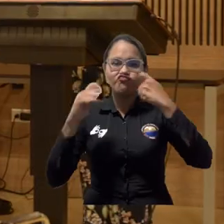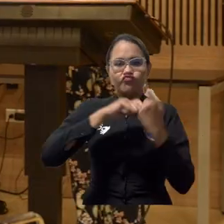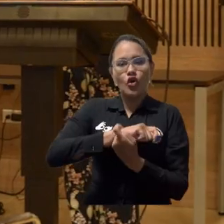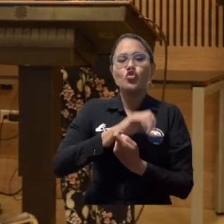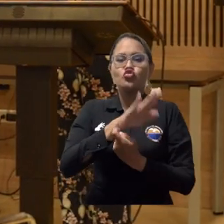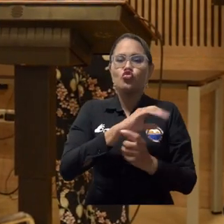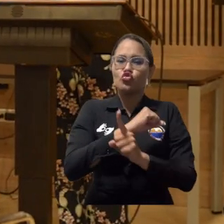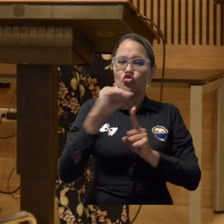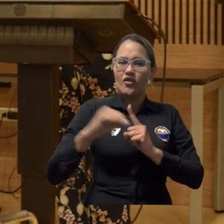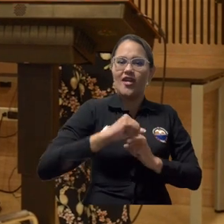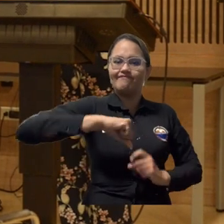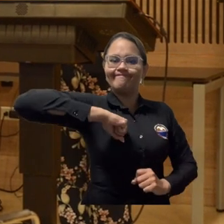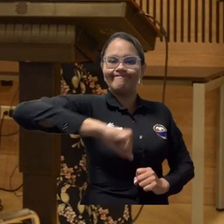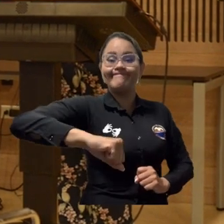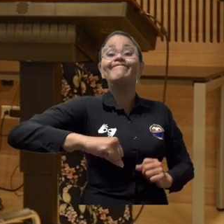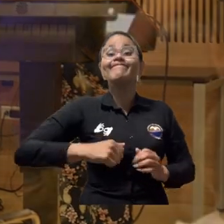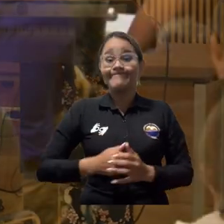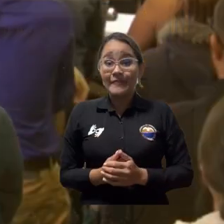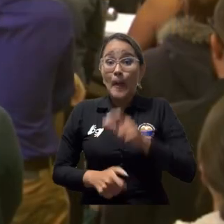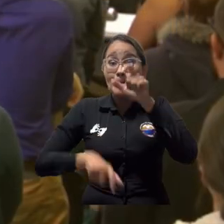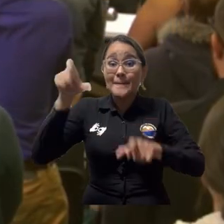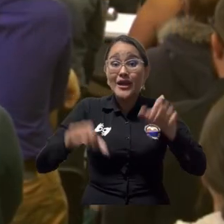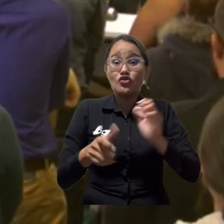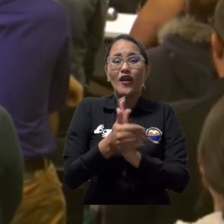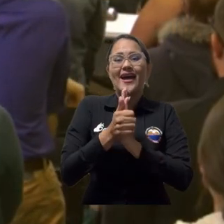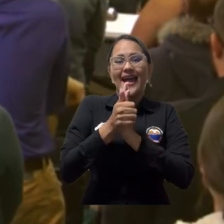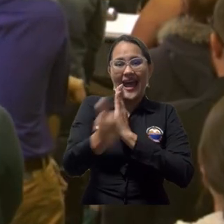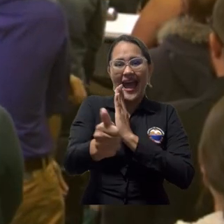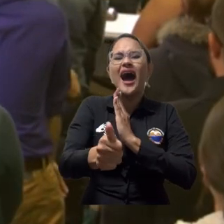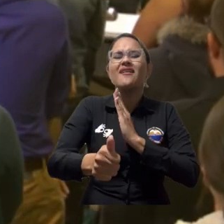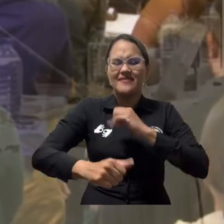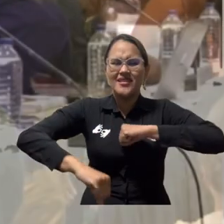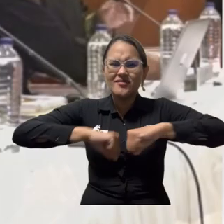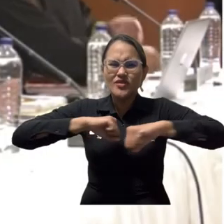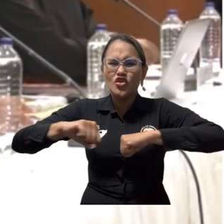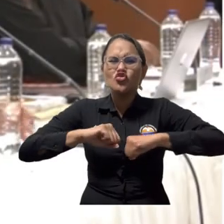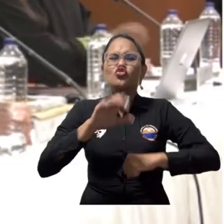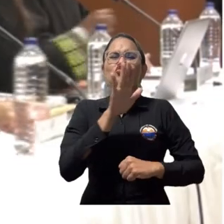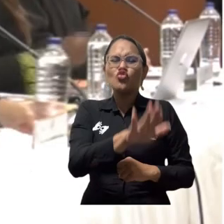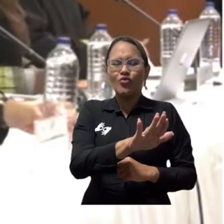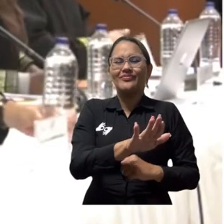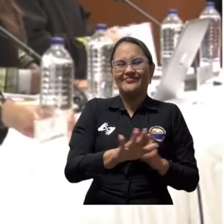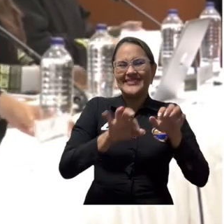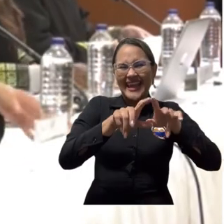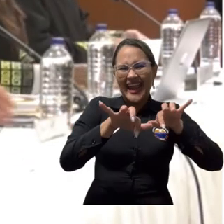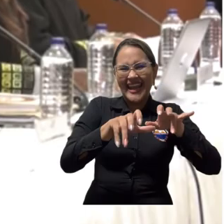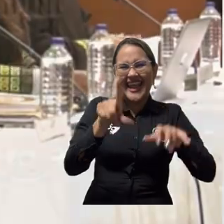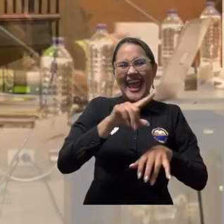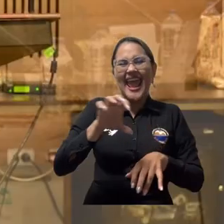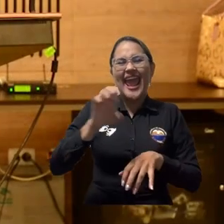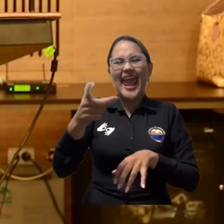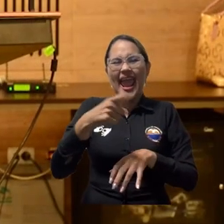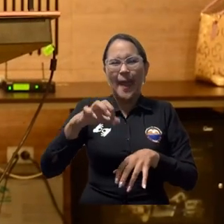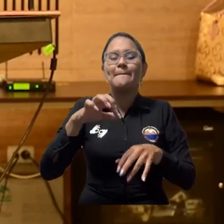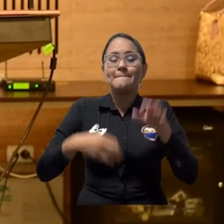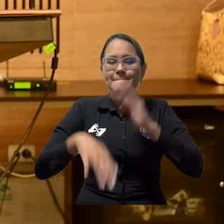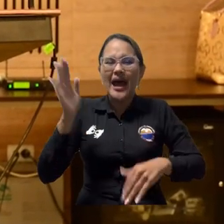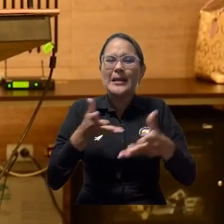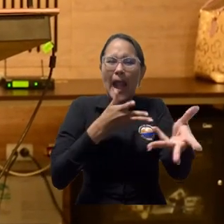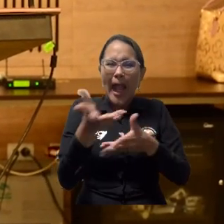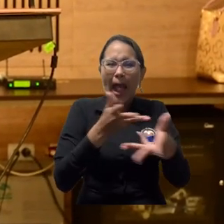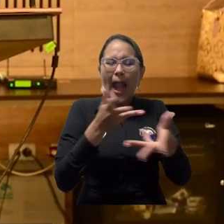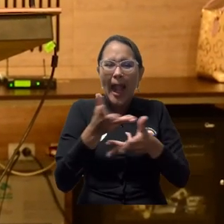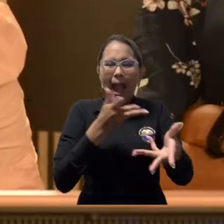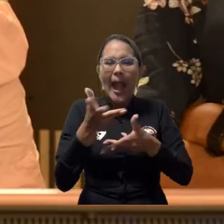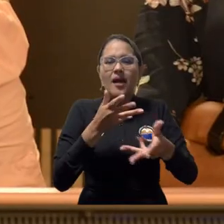derechos. Expertos, miembros de los departamentos misionales de la Secretaría Ejecutiva de la JEP, participaron de esta actividad socializando